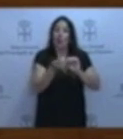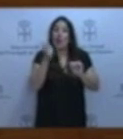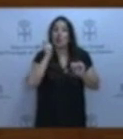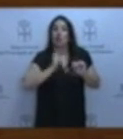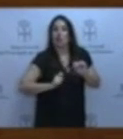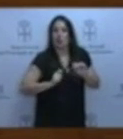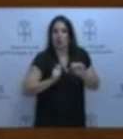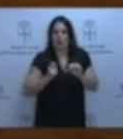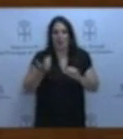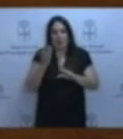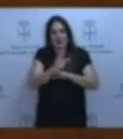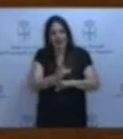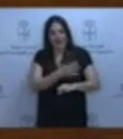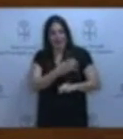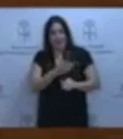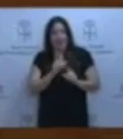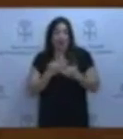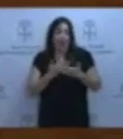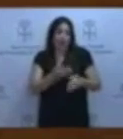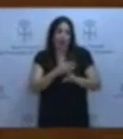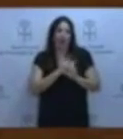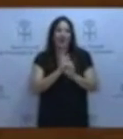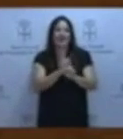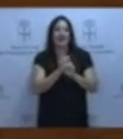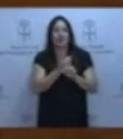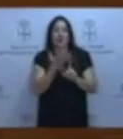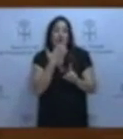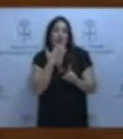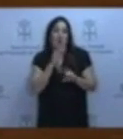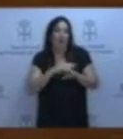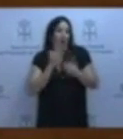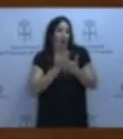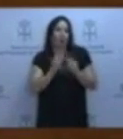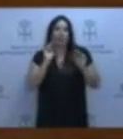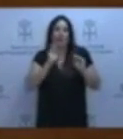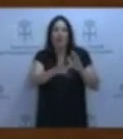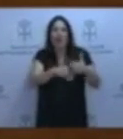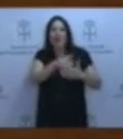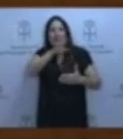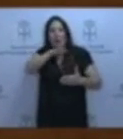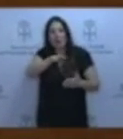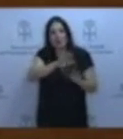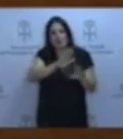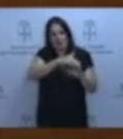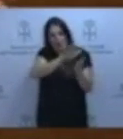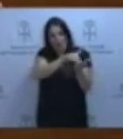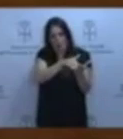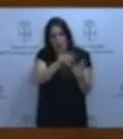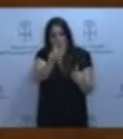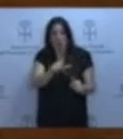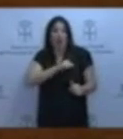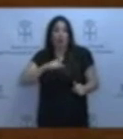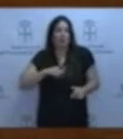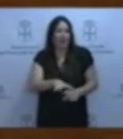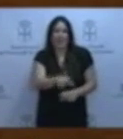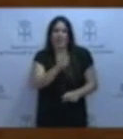mientras sus ayudas a los desplazamientos para acudir a un curso de formación tardaban hasta 4 meses en ser recibidas. Autónomos que no entienden